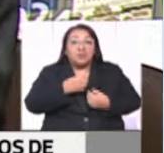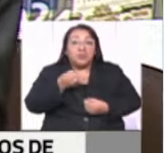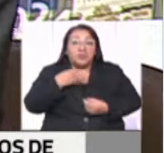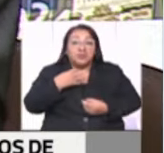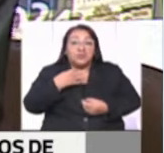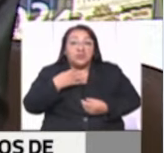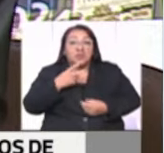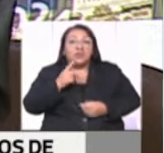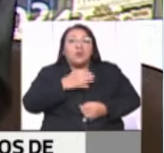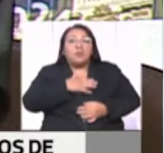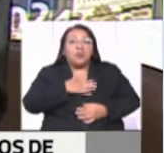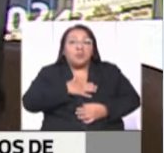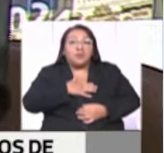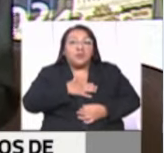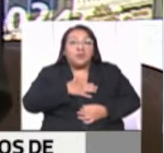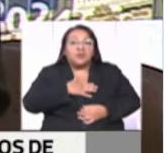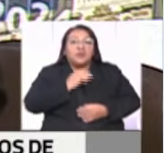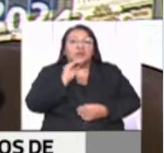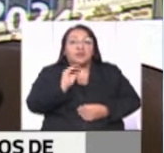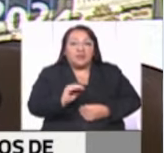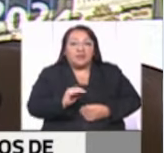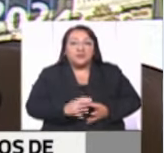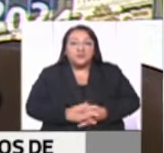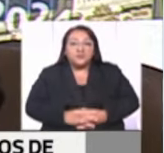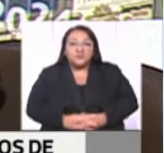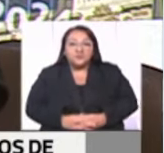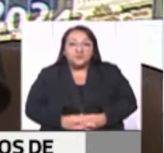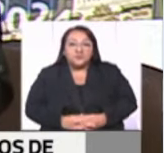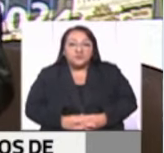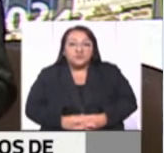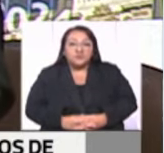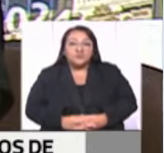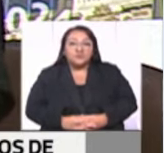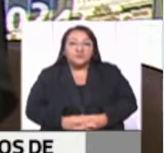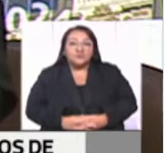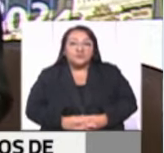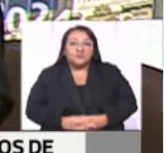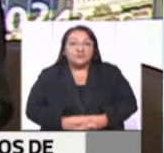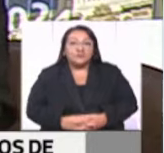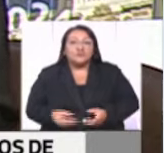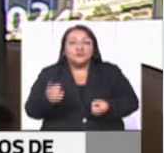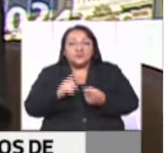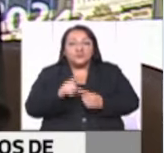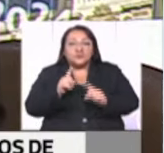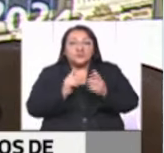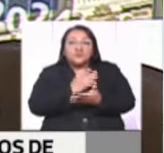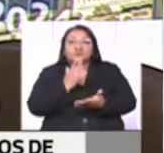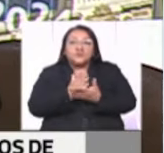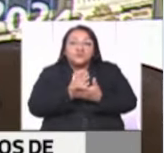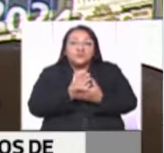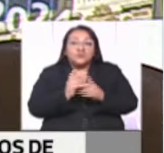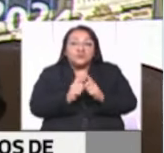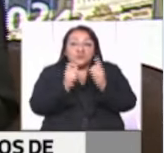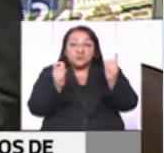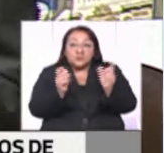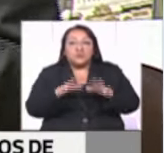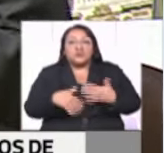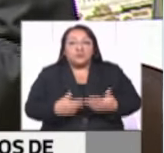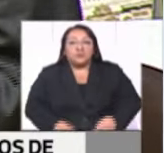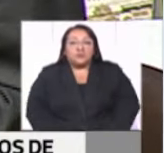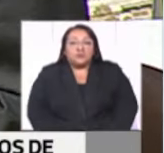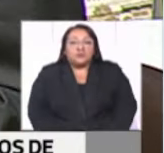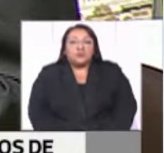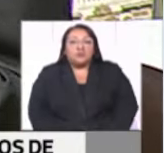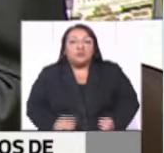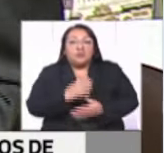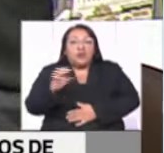de una propiedad nominal, lo mencionan así los magistrados, aún en situaciones extraordinarias de